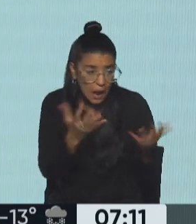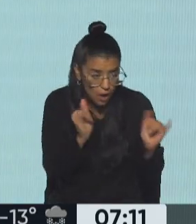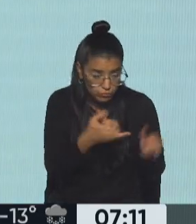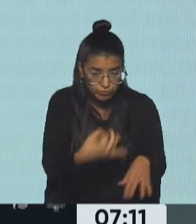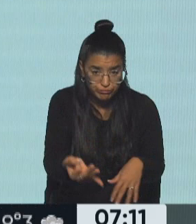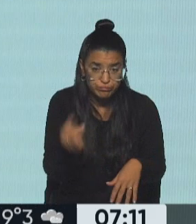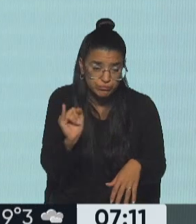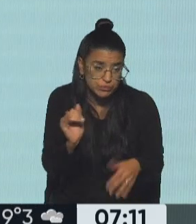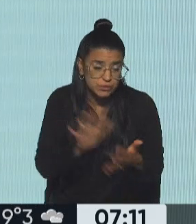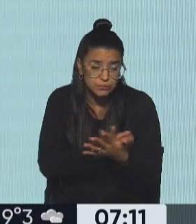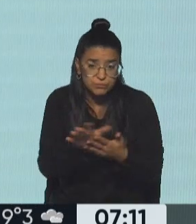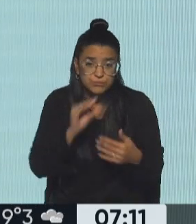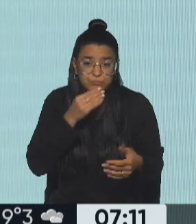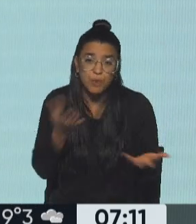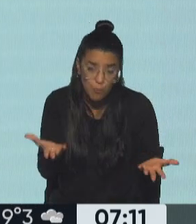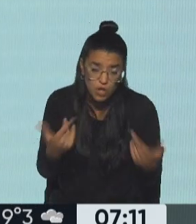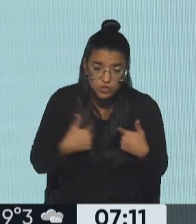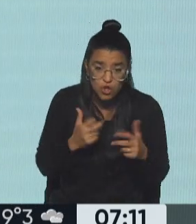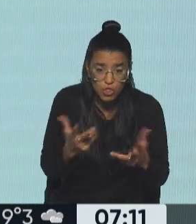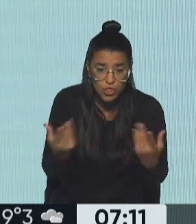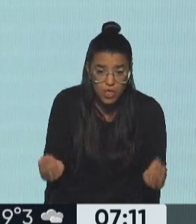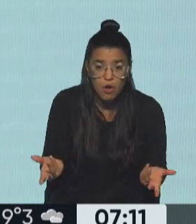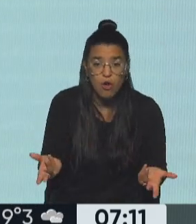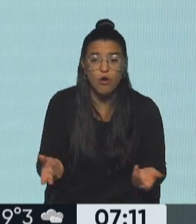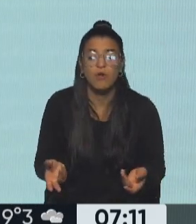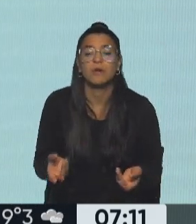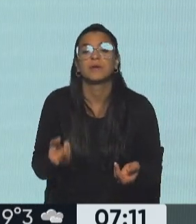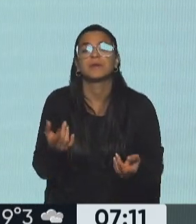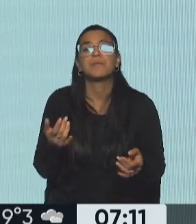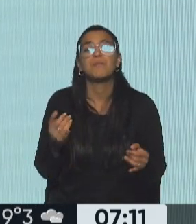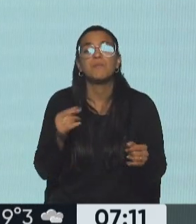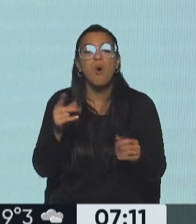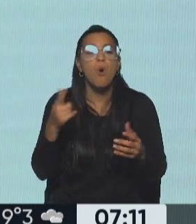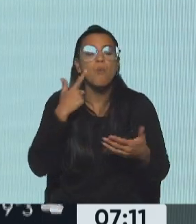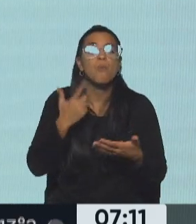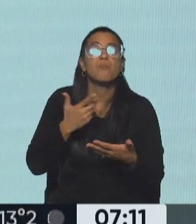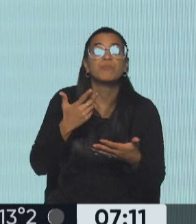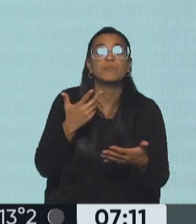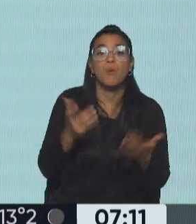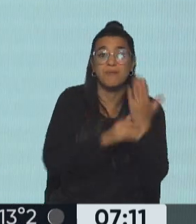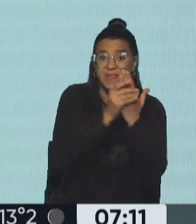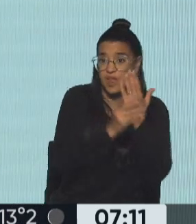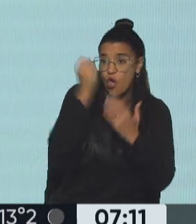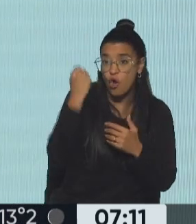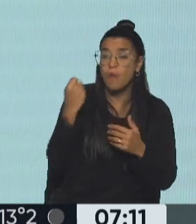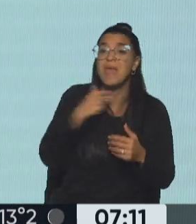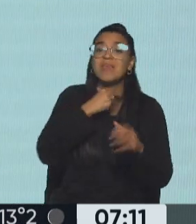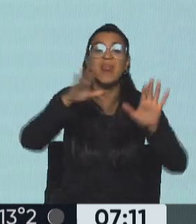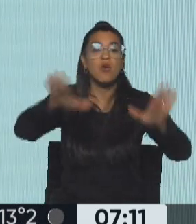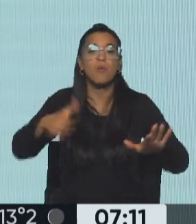pero por supuesto Pero por eso a esto voy a ver señales que buscan transmitir desde el Ministerio de economía